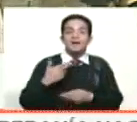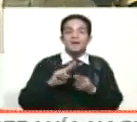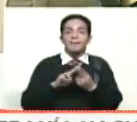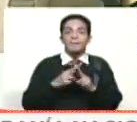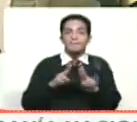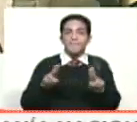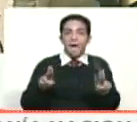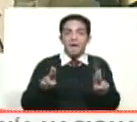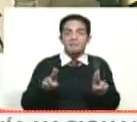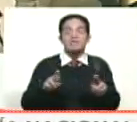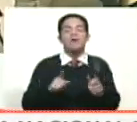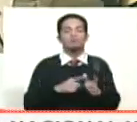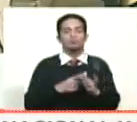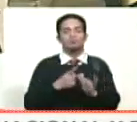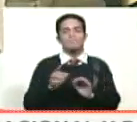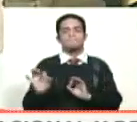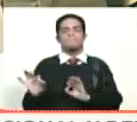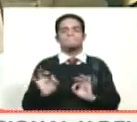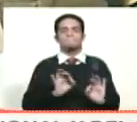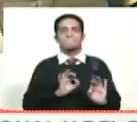prepárate